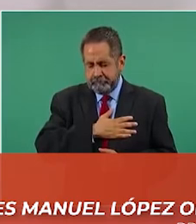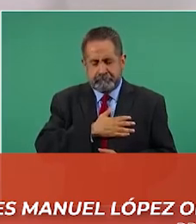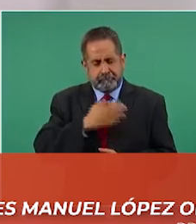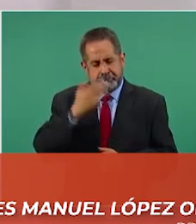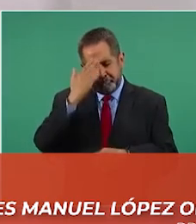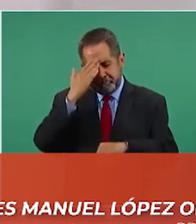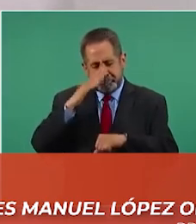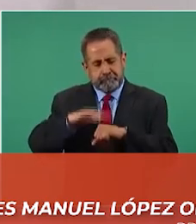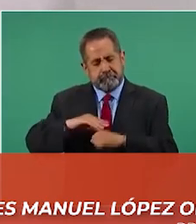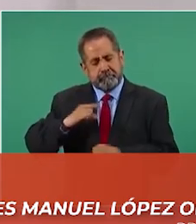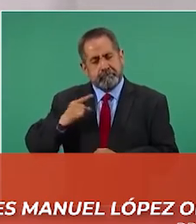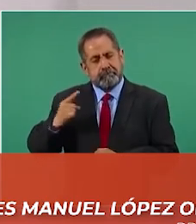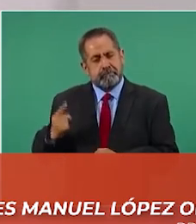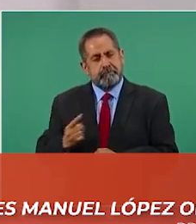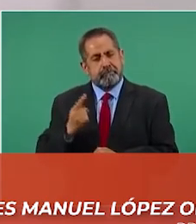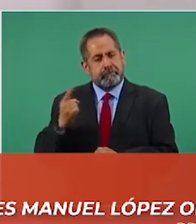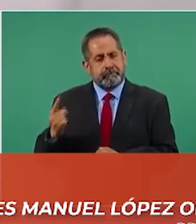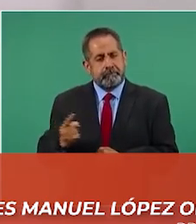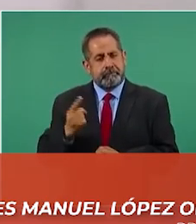eternamente.